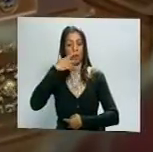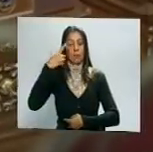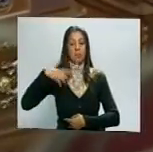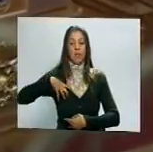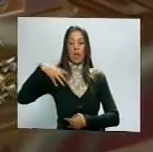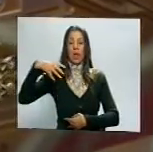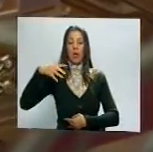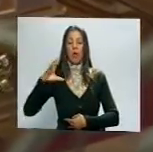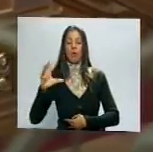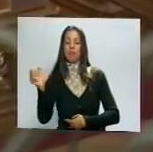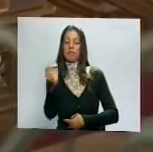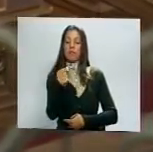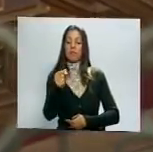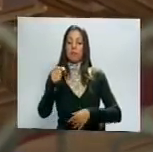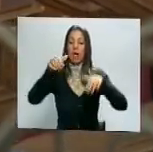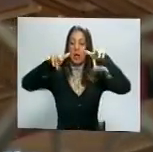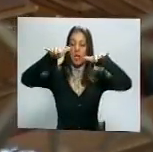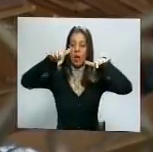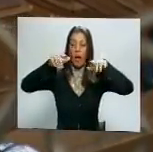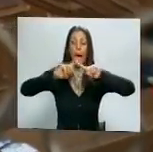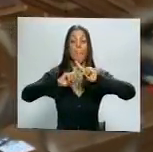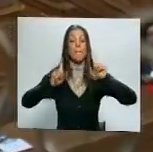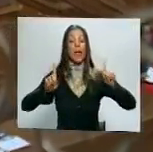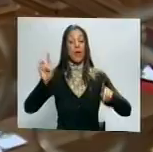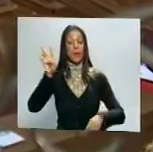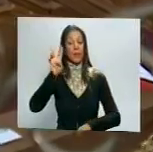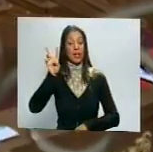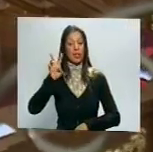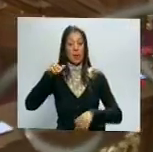Aquí en Venezuela no ha podido, afortunadamente, desde el año